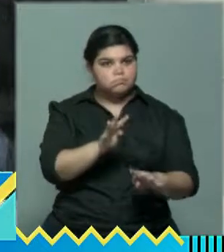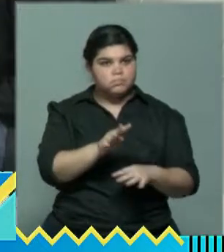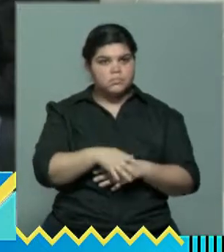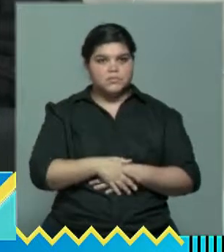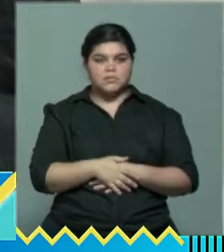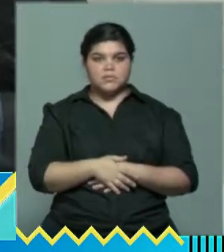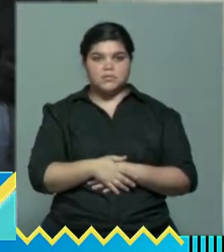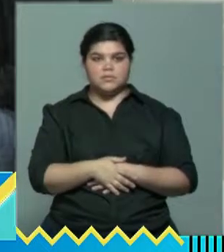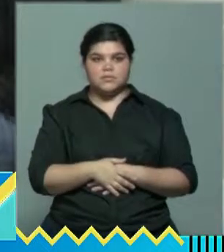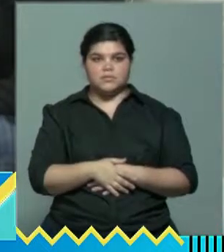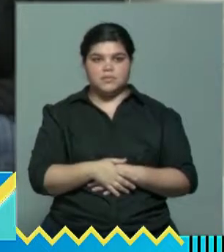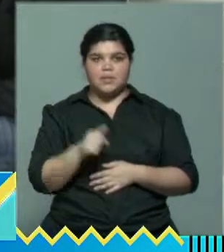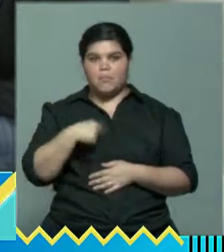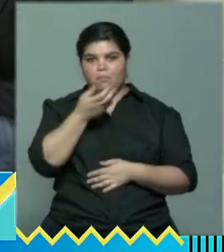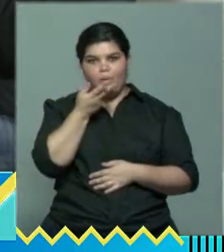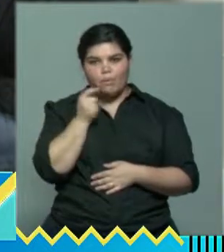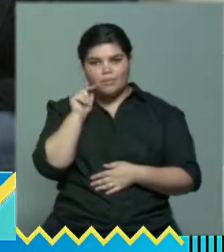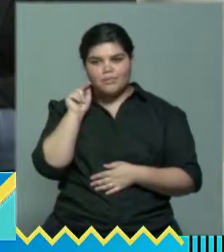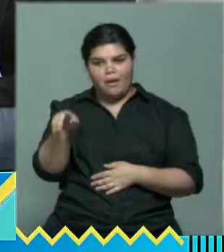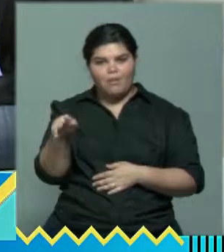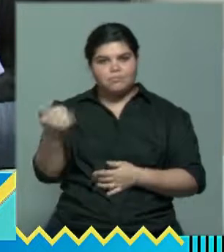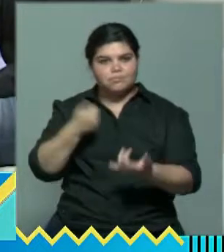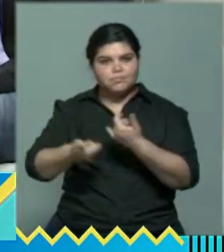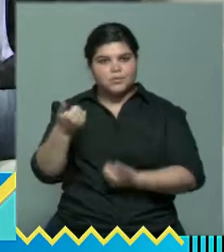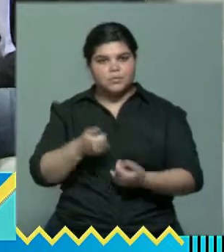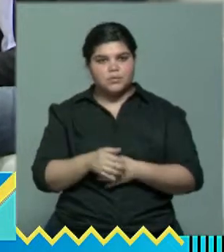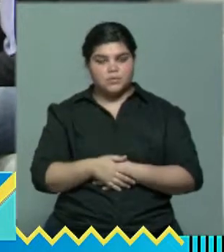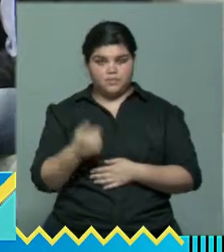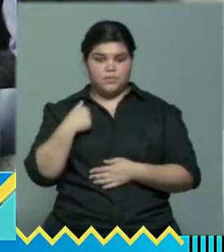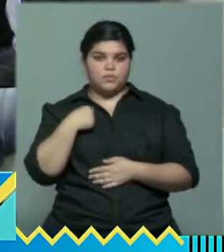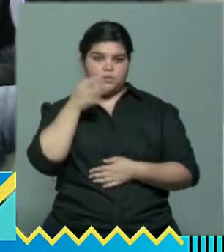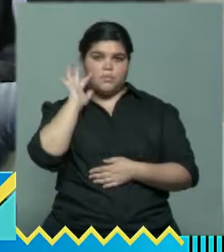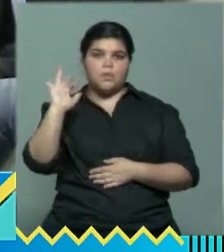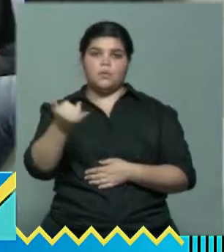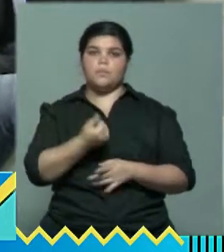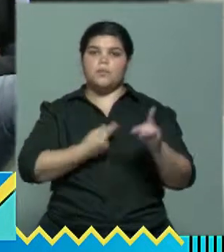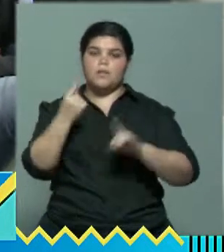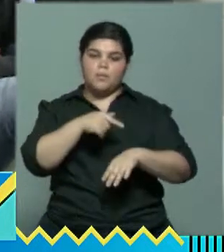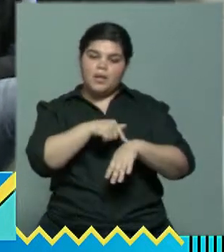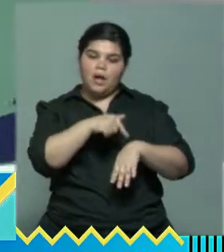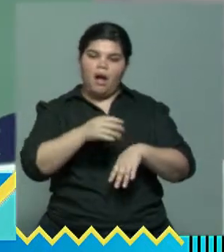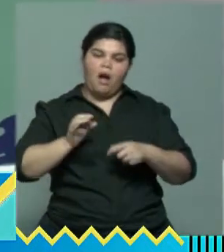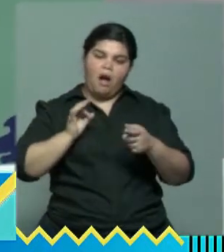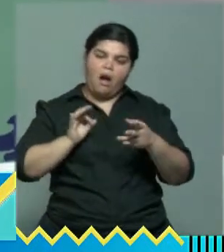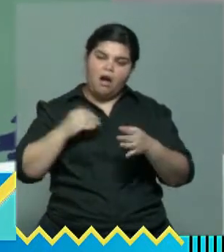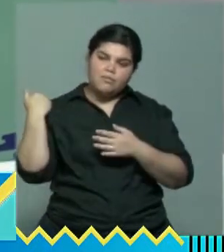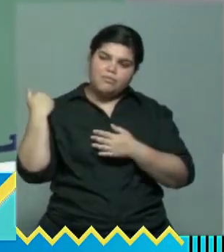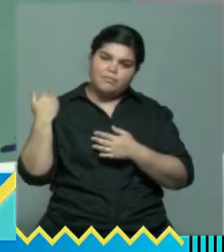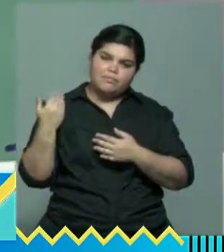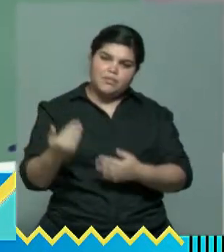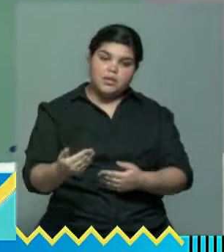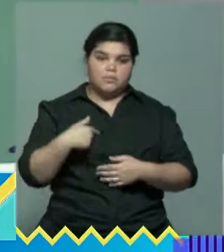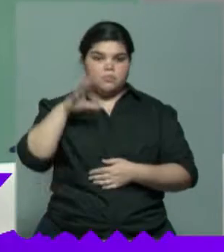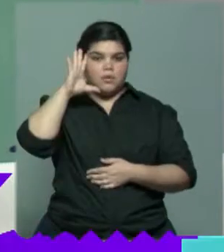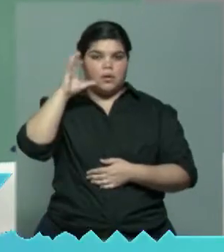me gustaría escucharlo, Oscar. Sí, yo lo que he visto a través del tiempo, ¿no? Todos estos años, sí, me acuerdo, estuve trabajando en la parte